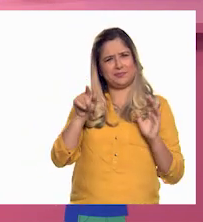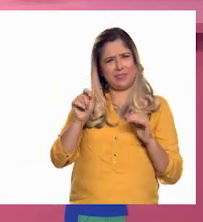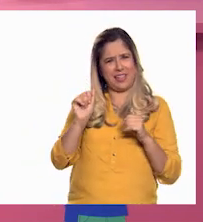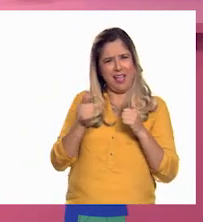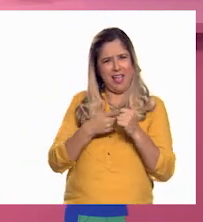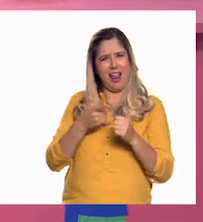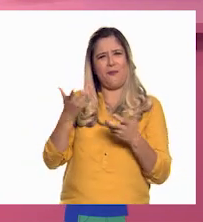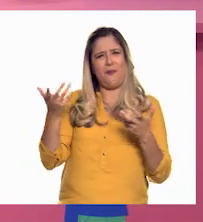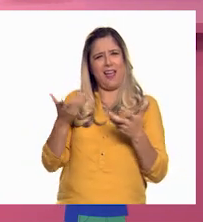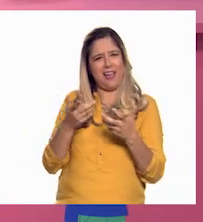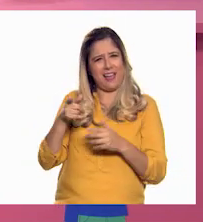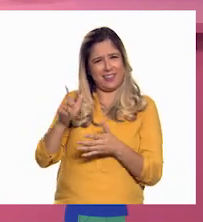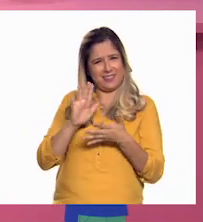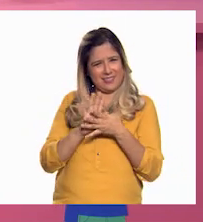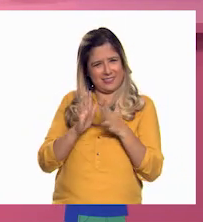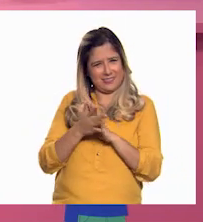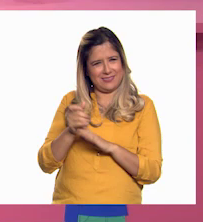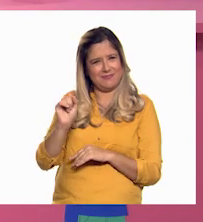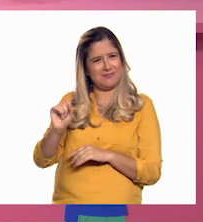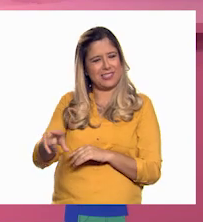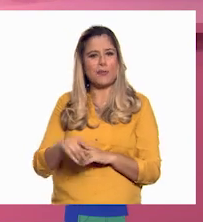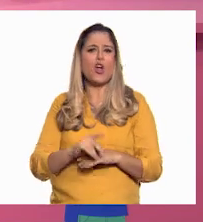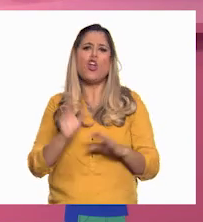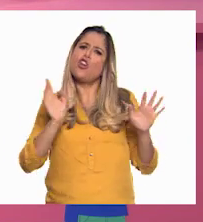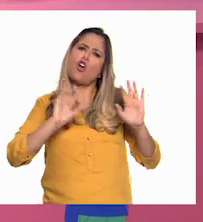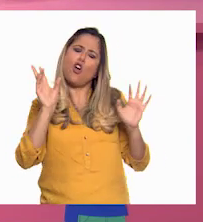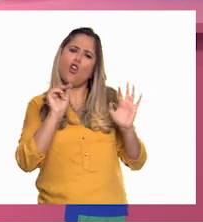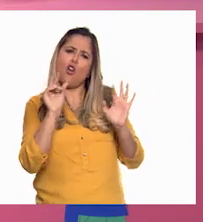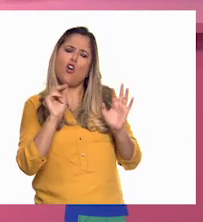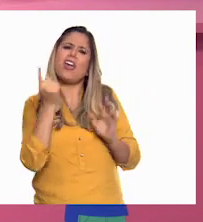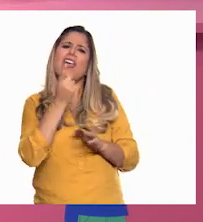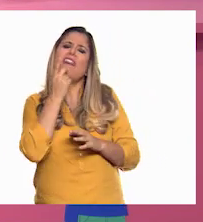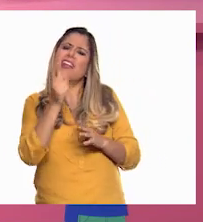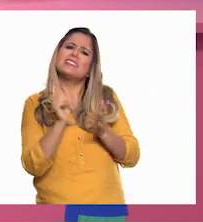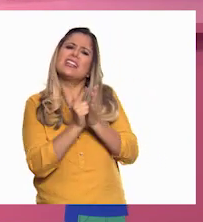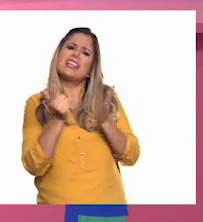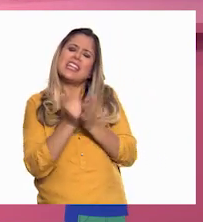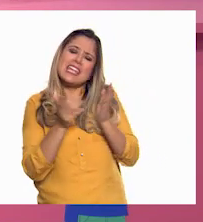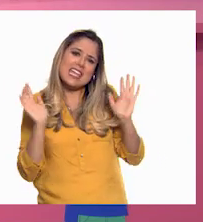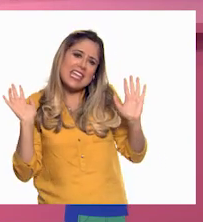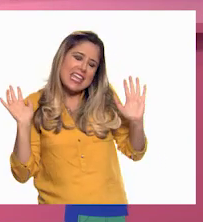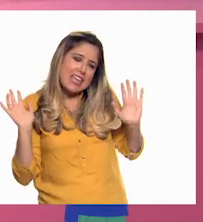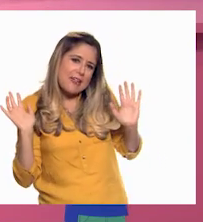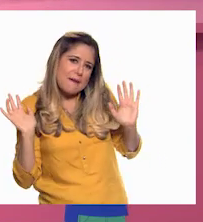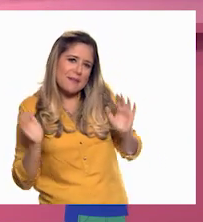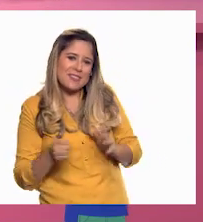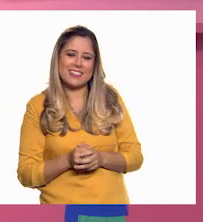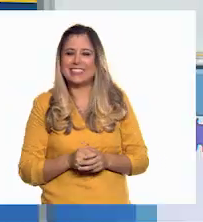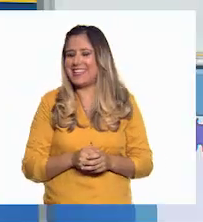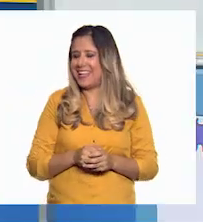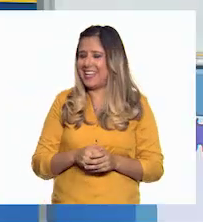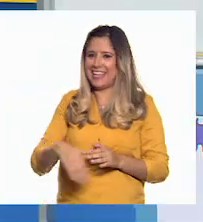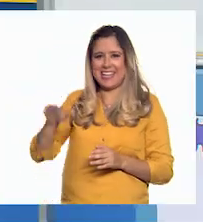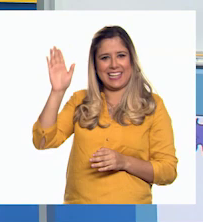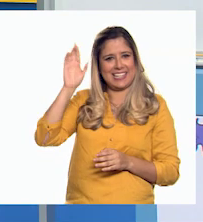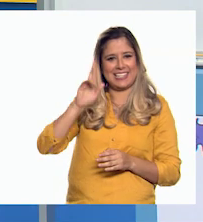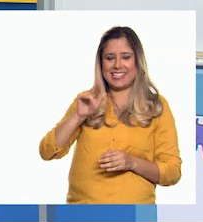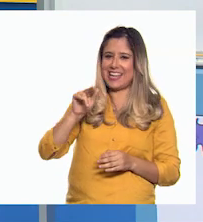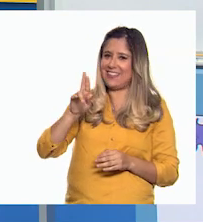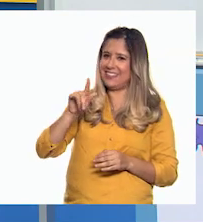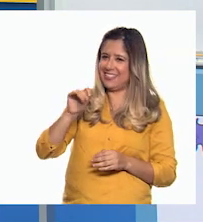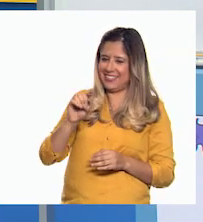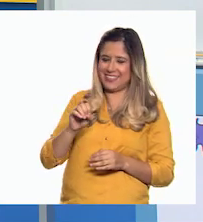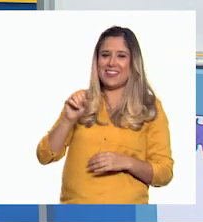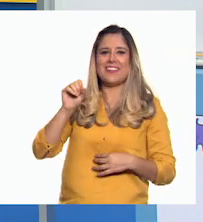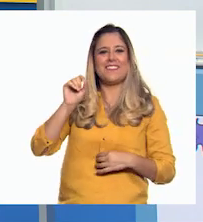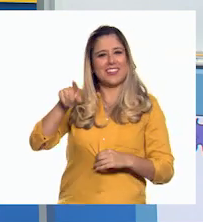Raulito? No, nada más quiero saber qué dice el libro. Ay, Raulito, se me hace que